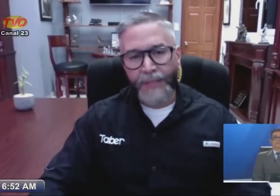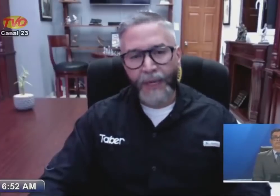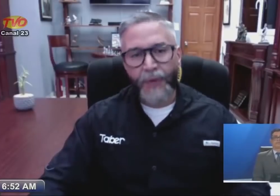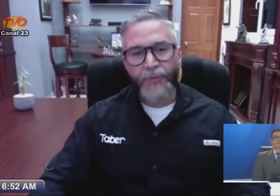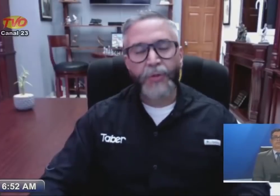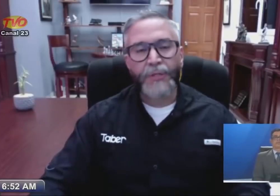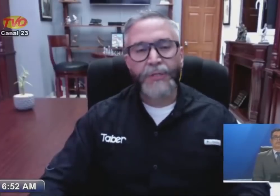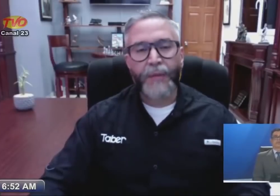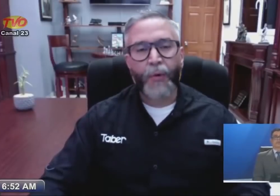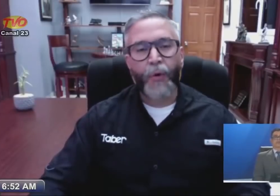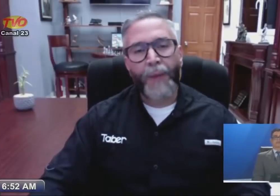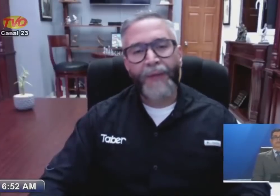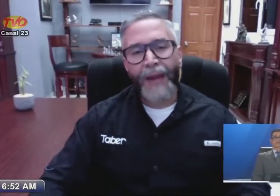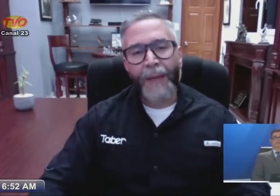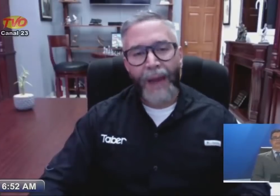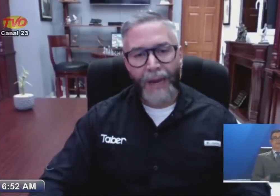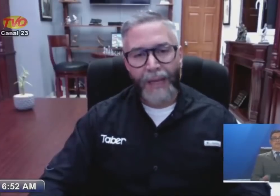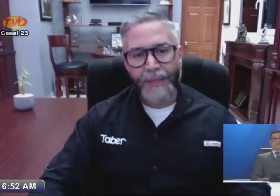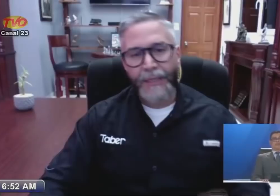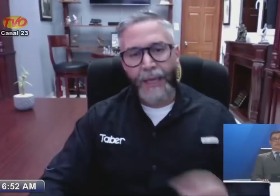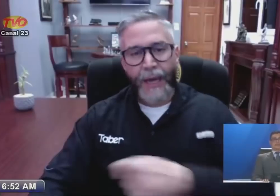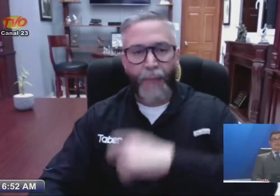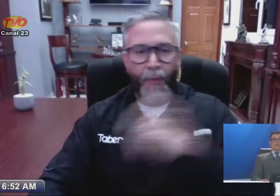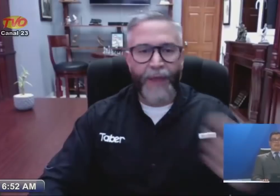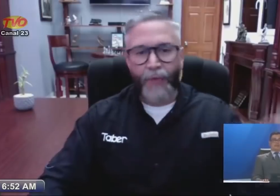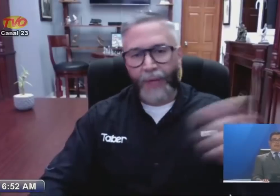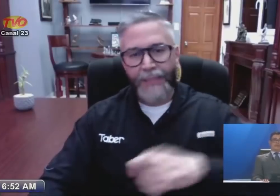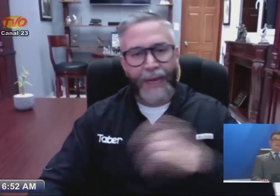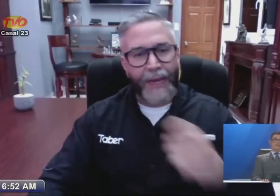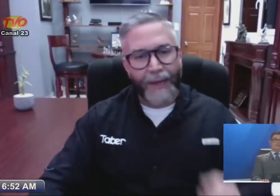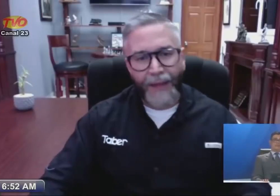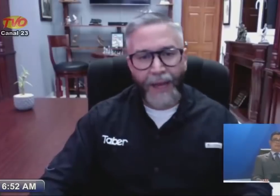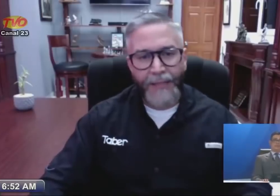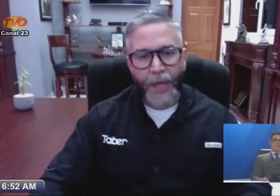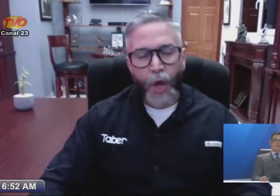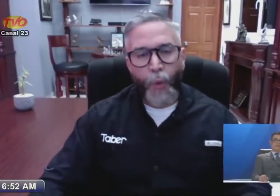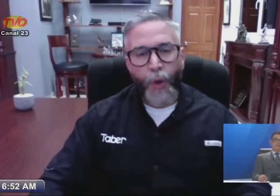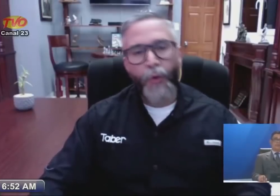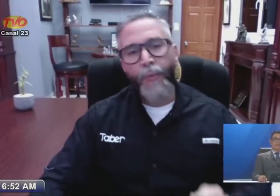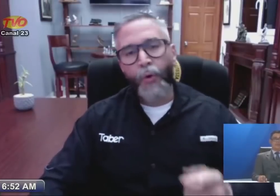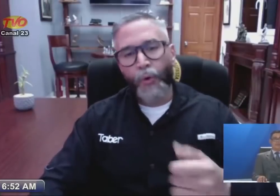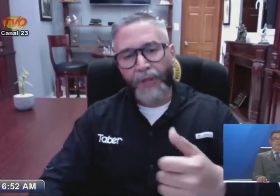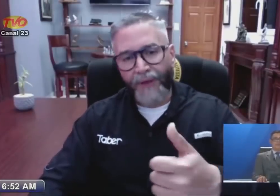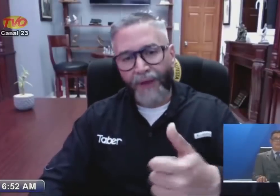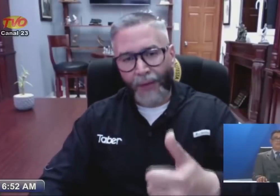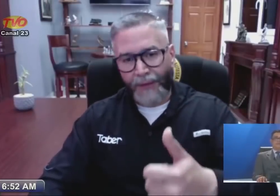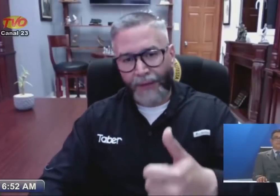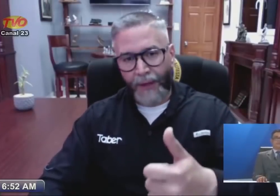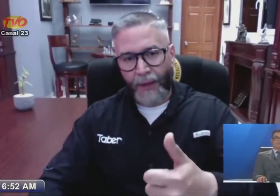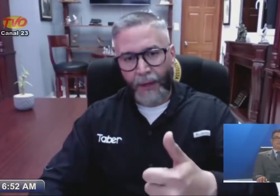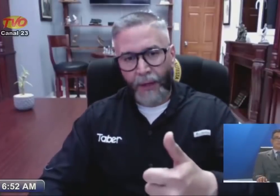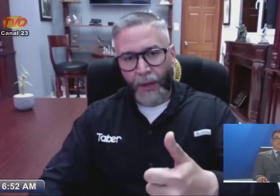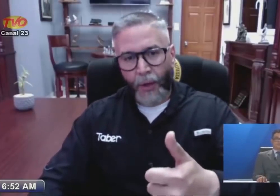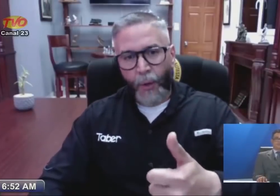vergüenza que nosotros estemos con banderas blancas moviendo las cenas carreteras cuando no hemos cultivado la tierra cuando